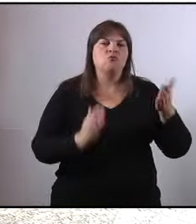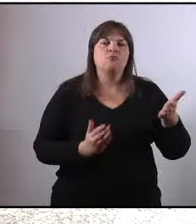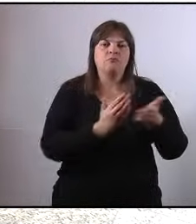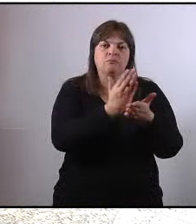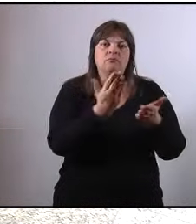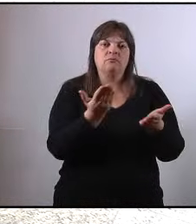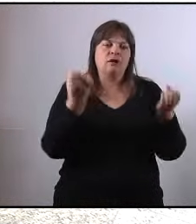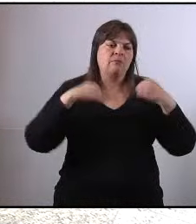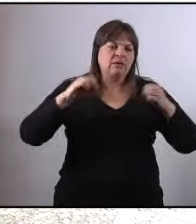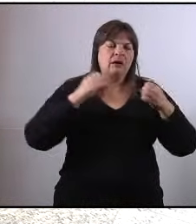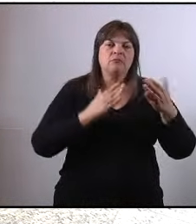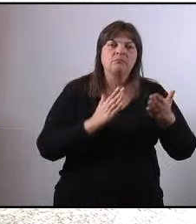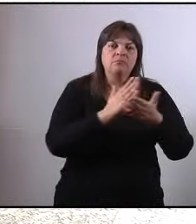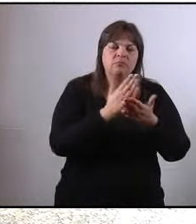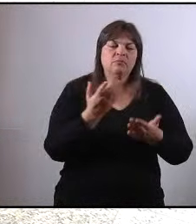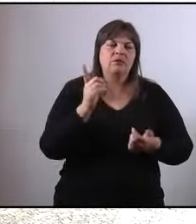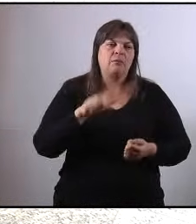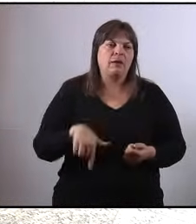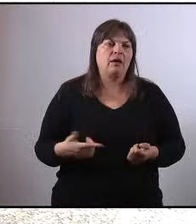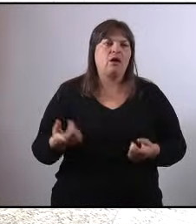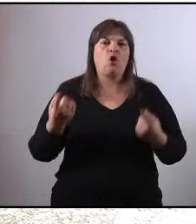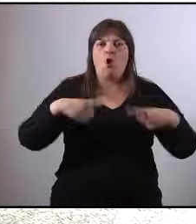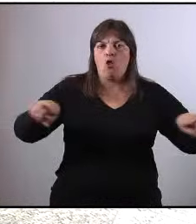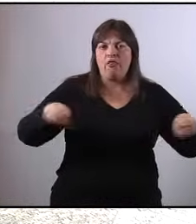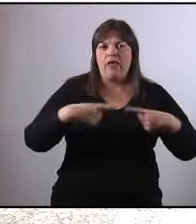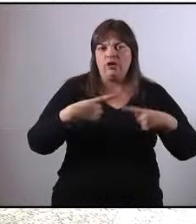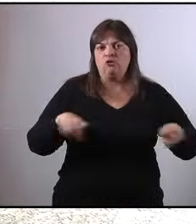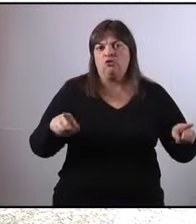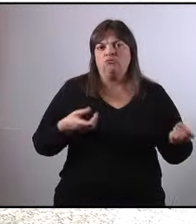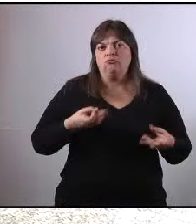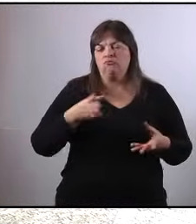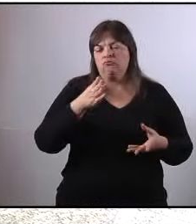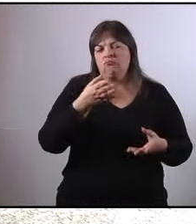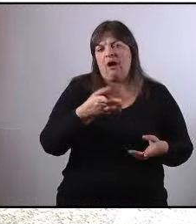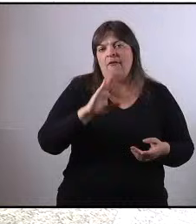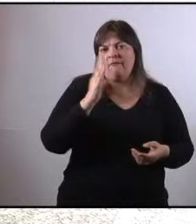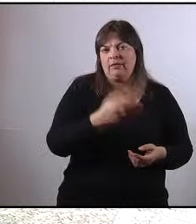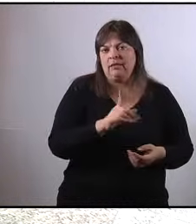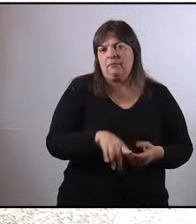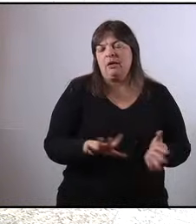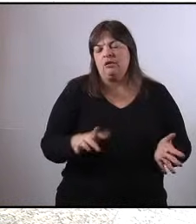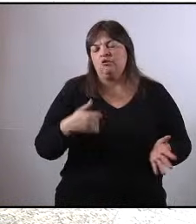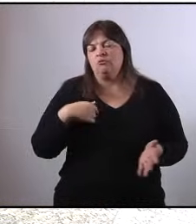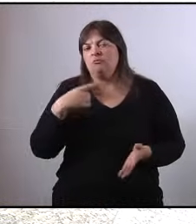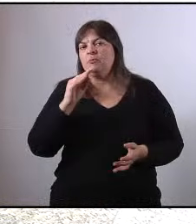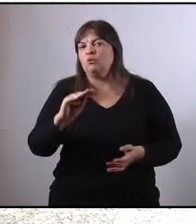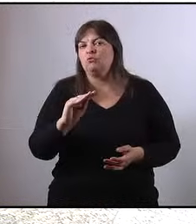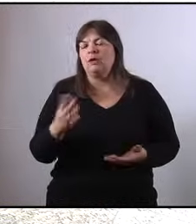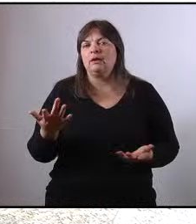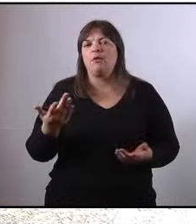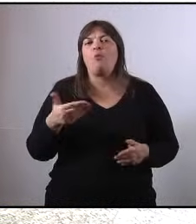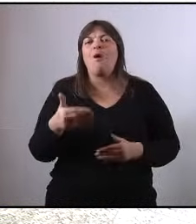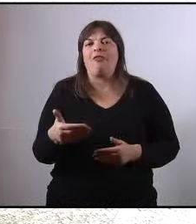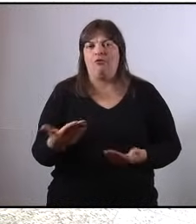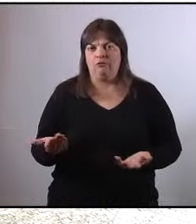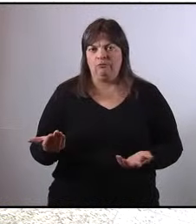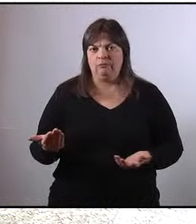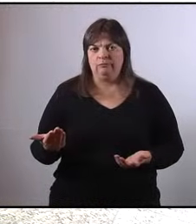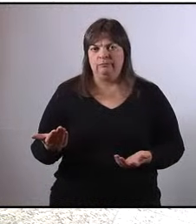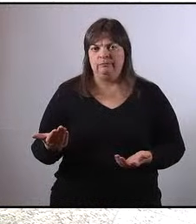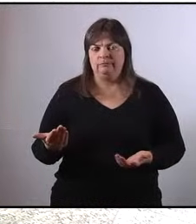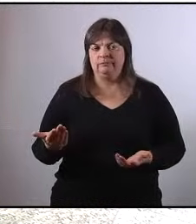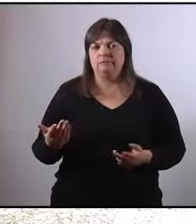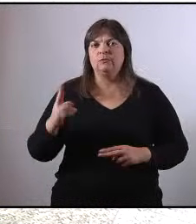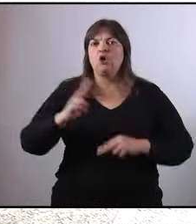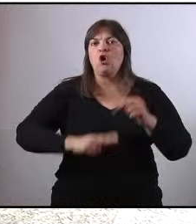sus ensayos y también va a afectar a los conciertos. Y en este sentido también quería preguntar cuándo van a empezar